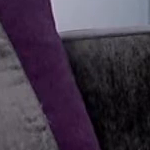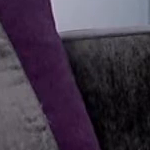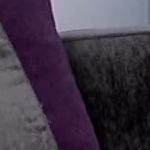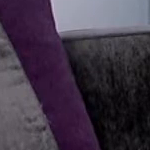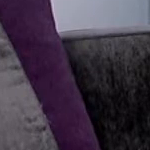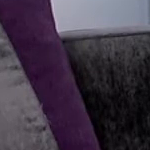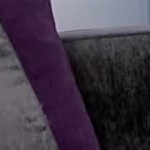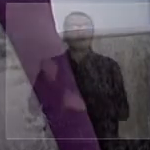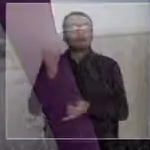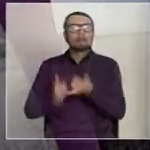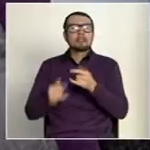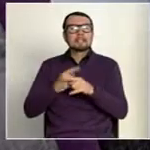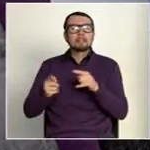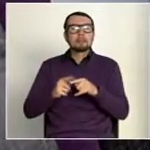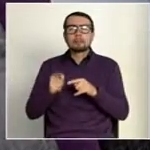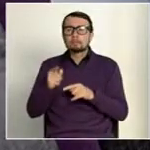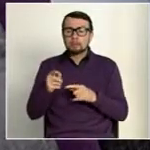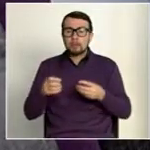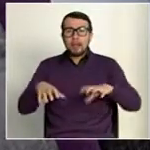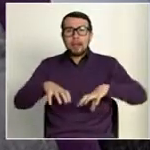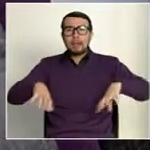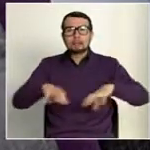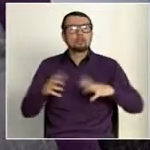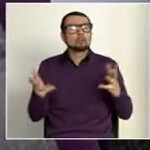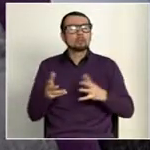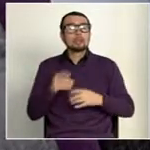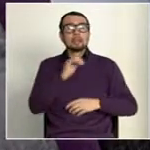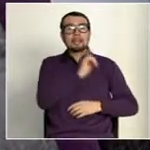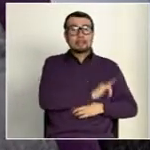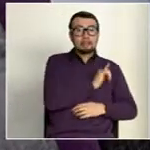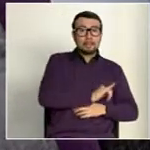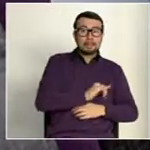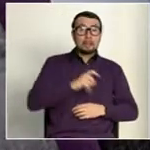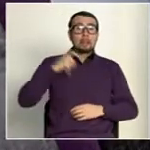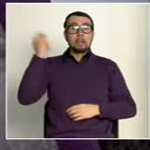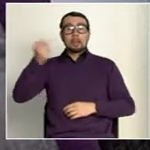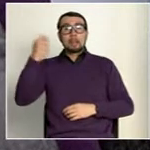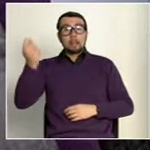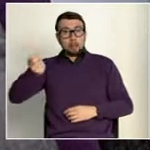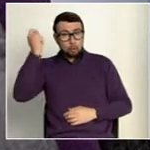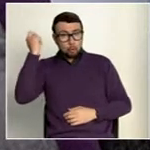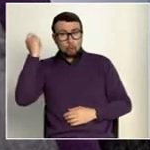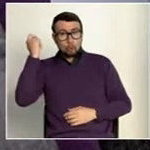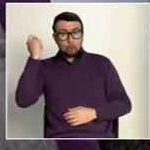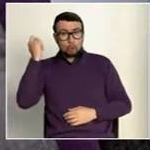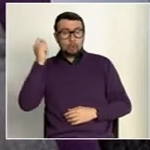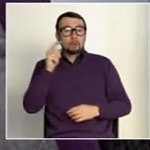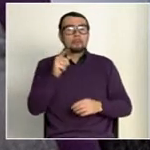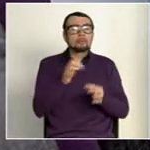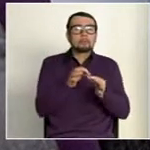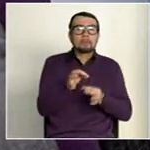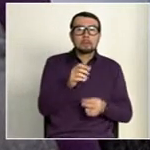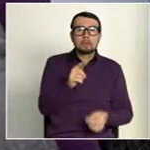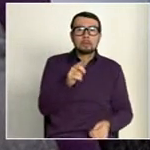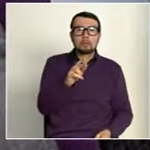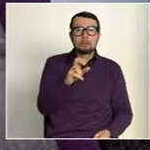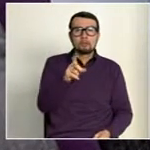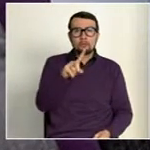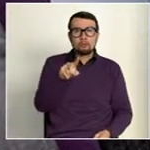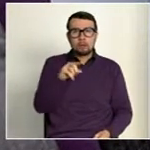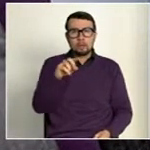semana en Ibagué, en Dorada y en Fresno Caldas, para